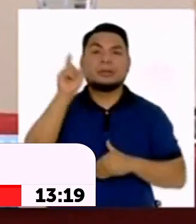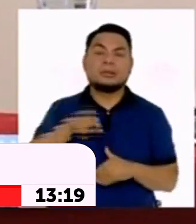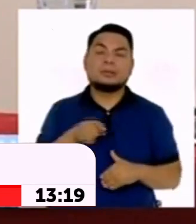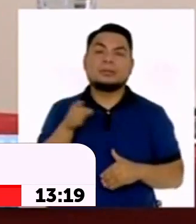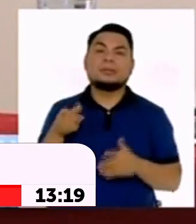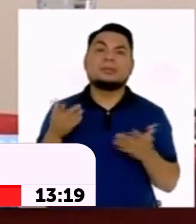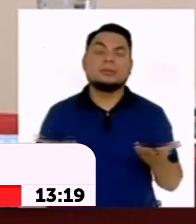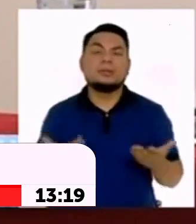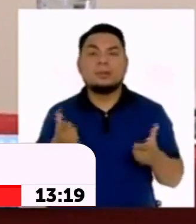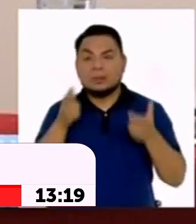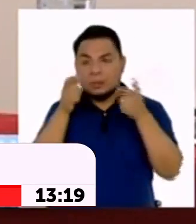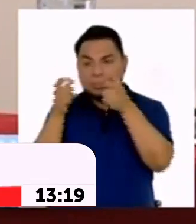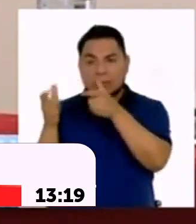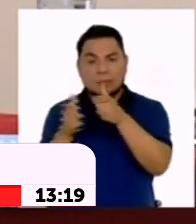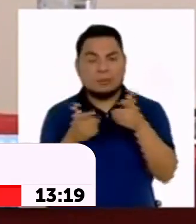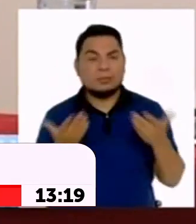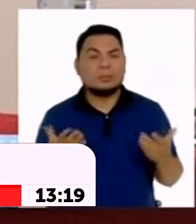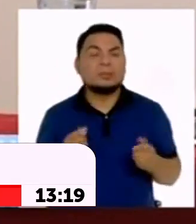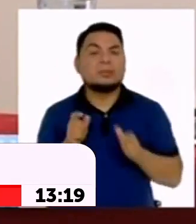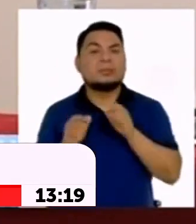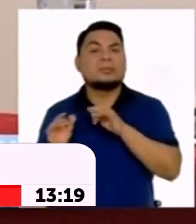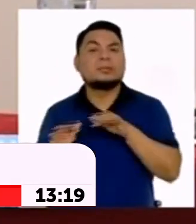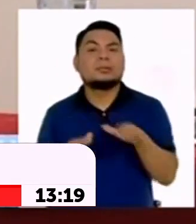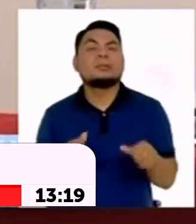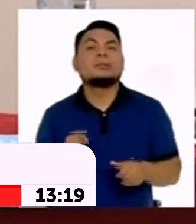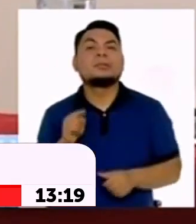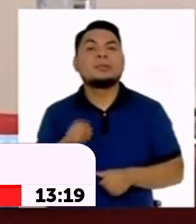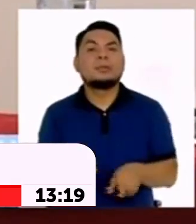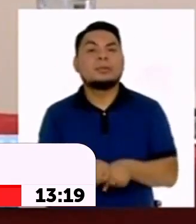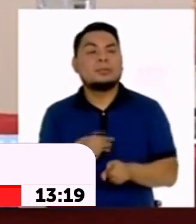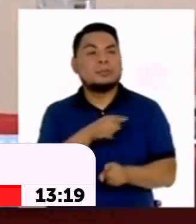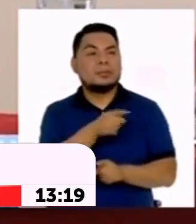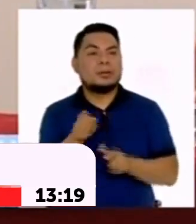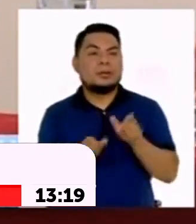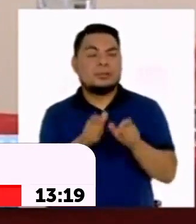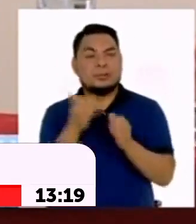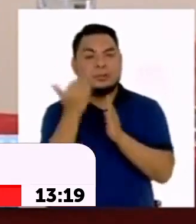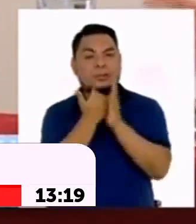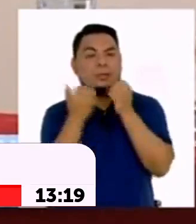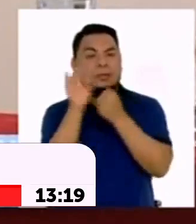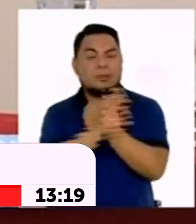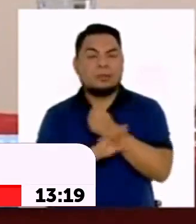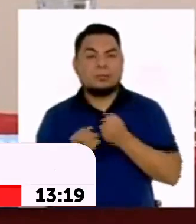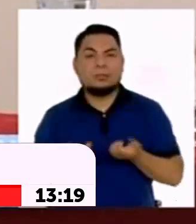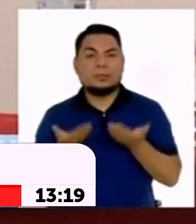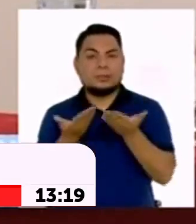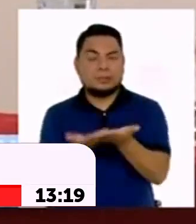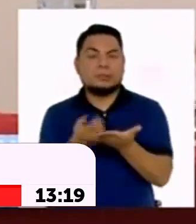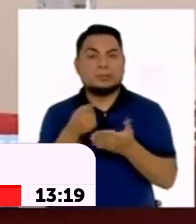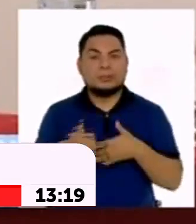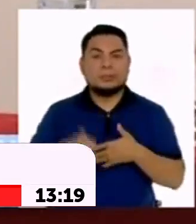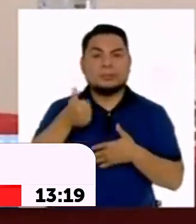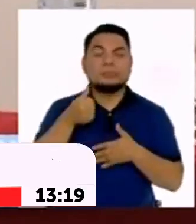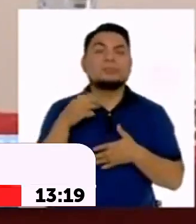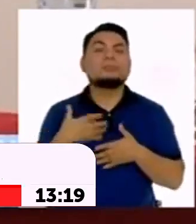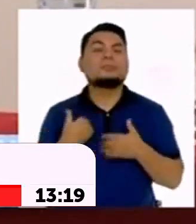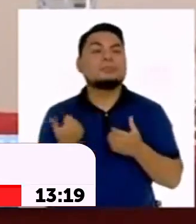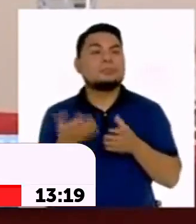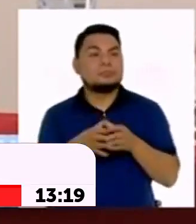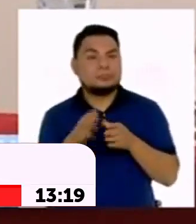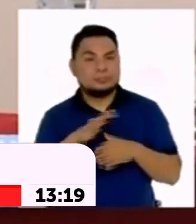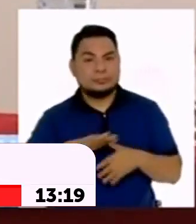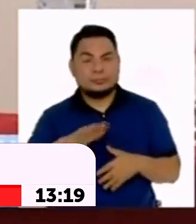darse controlando el aforo respectivo y el resto de las medidas establecidas por la Autoridad Sanitaria